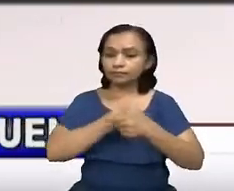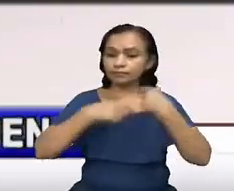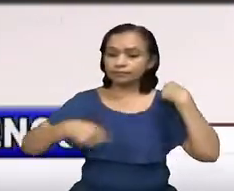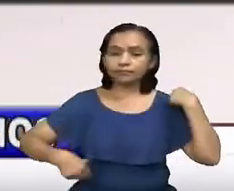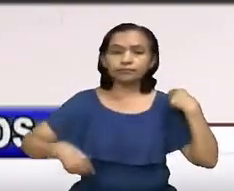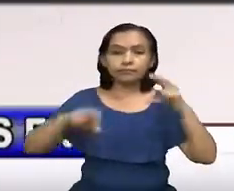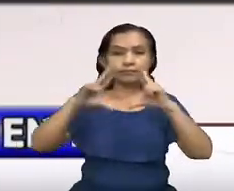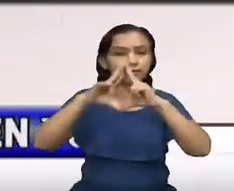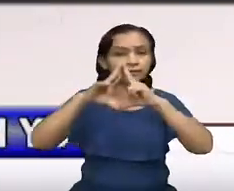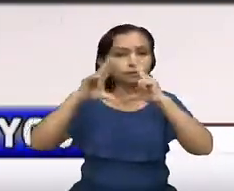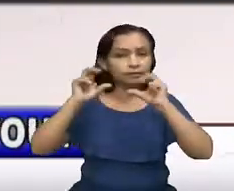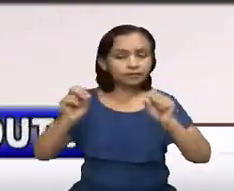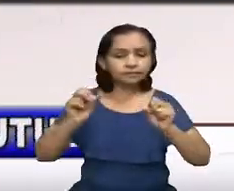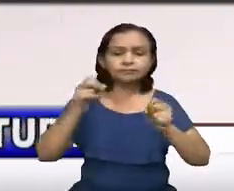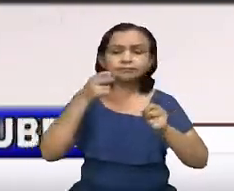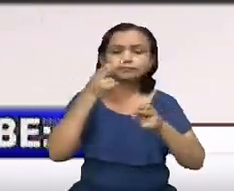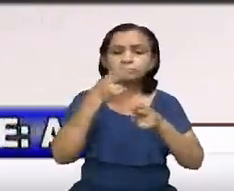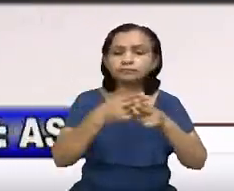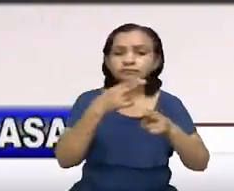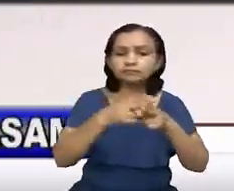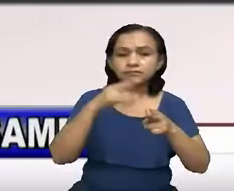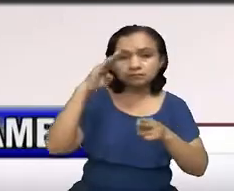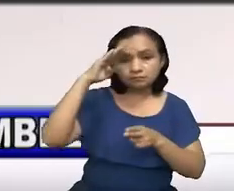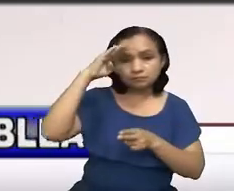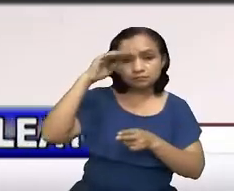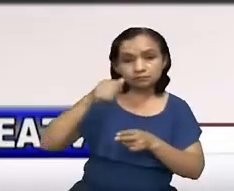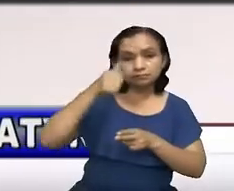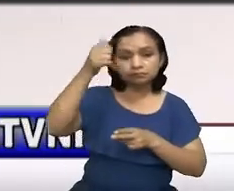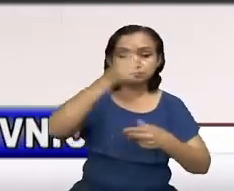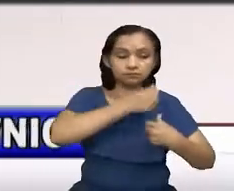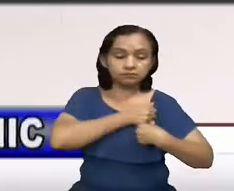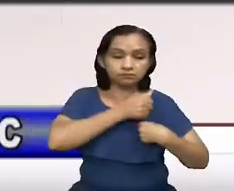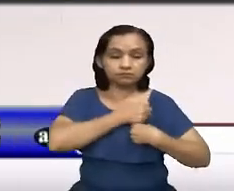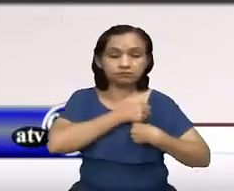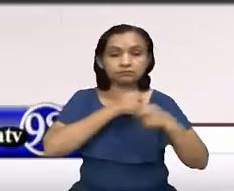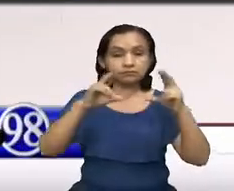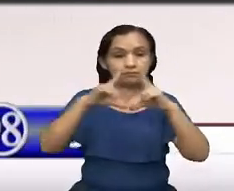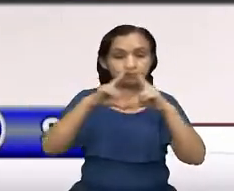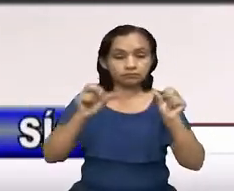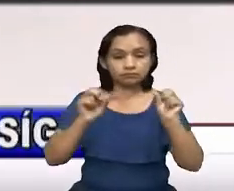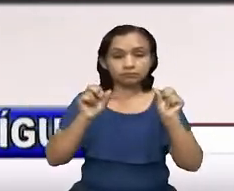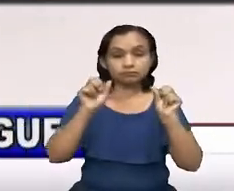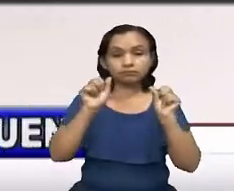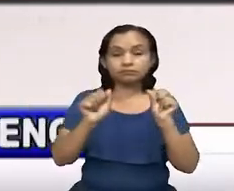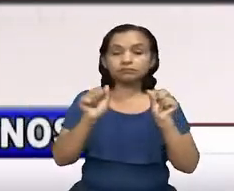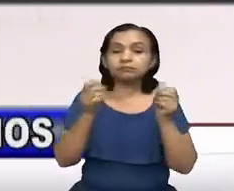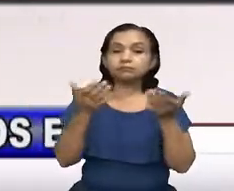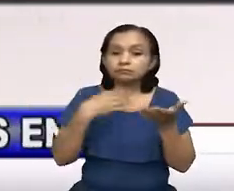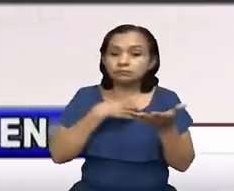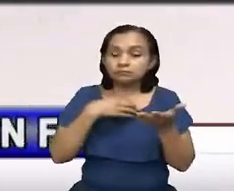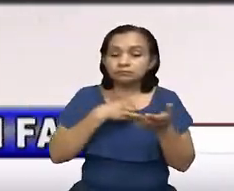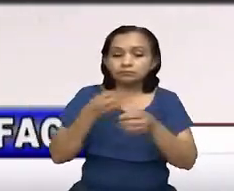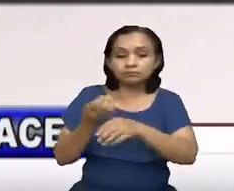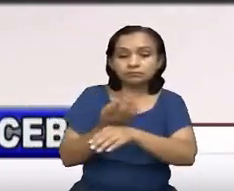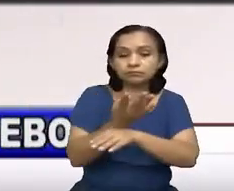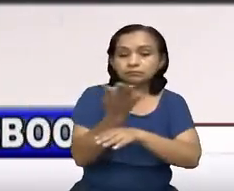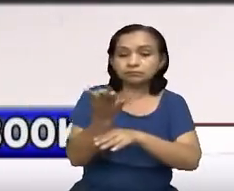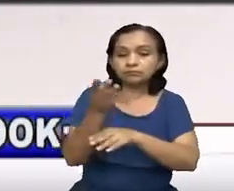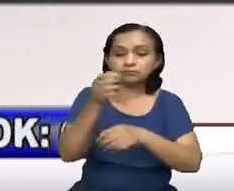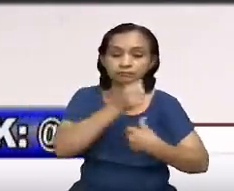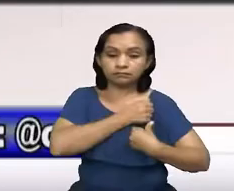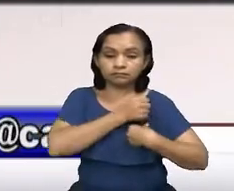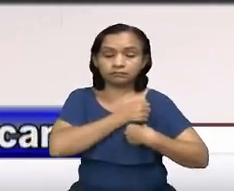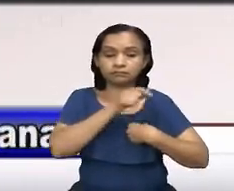de la República nombrar al comandante en jefe del ejército de Nicaragua a propuesta del Consejo Militar,